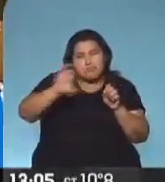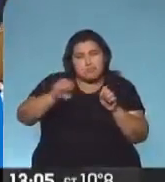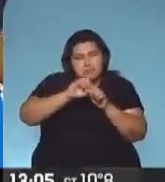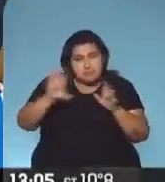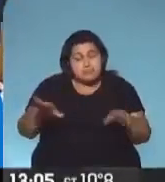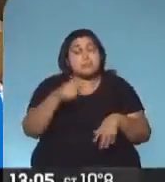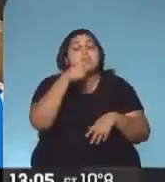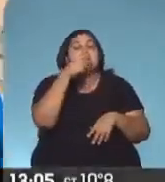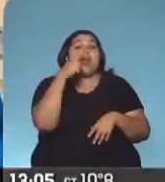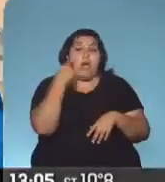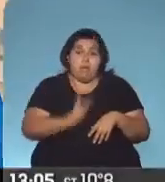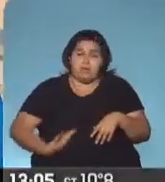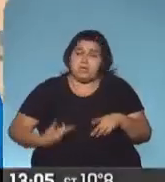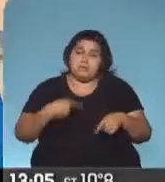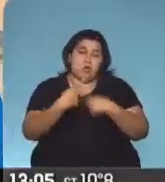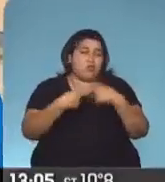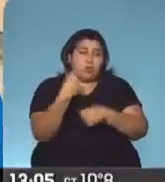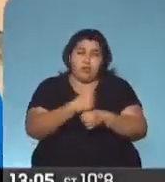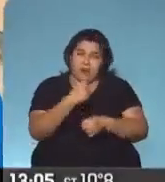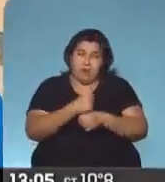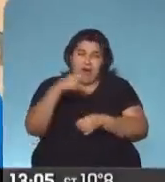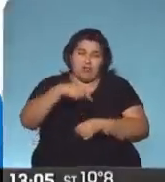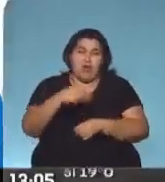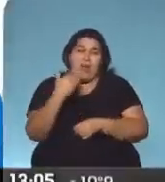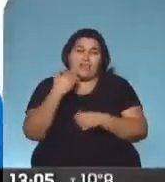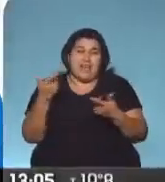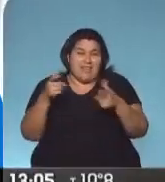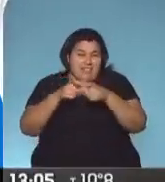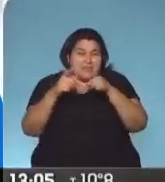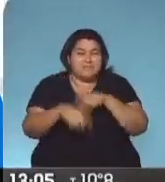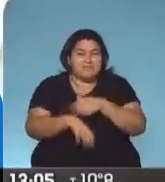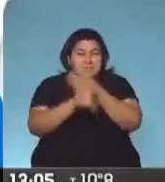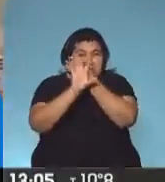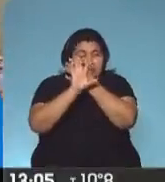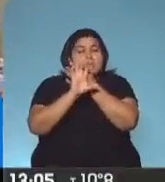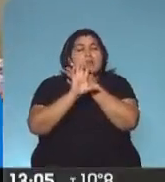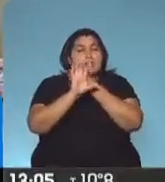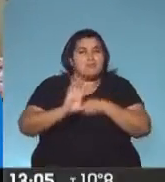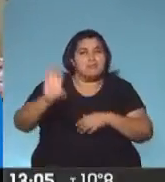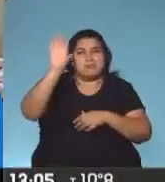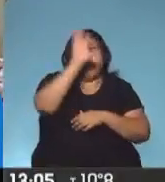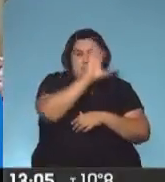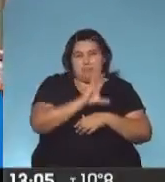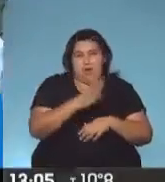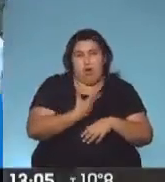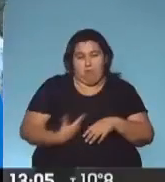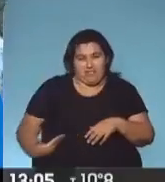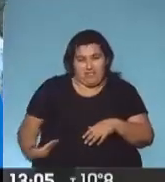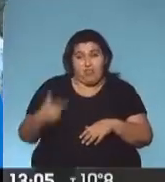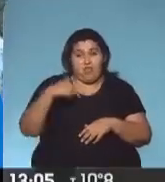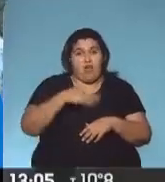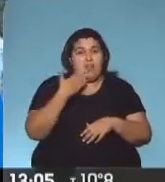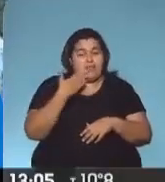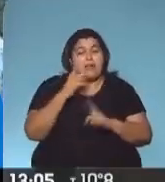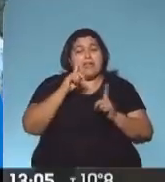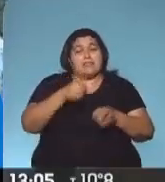actividad del presidente sigue a la tarde en olivos en una videoconferencia con los 33 gobernadores y también con el jefe